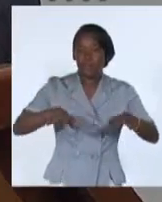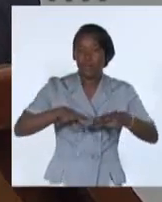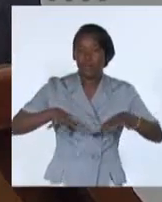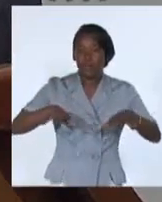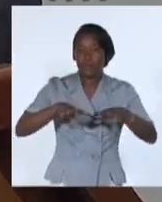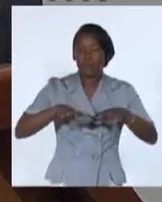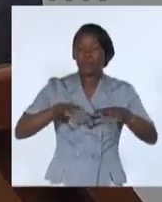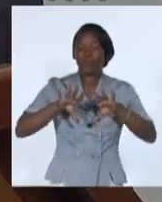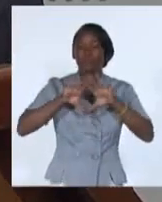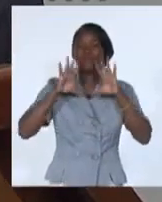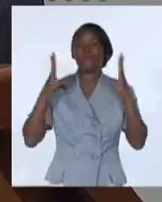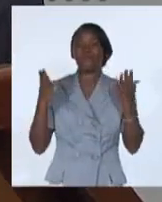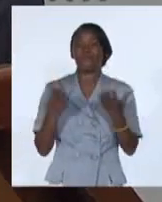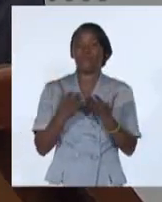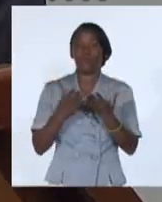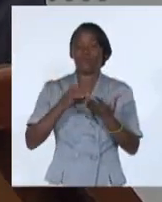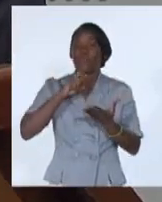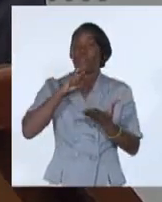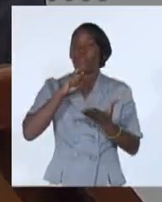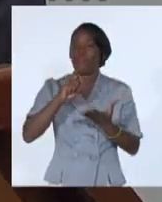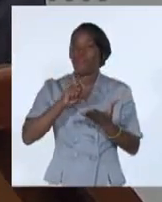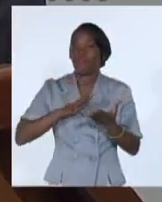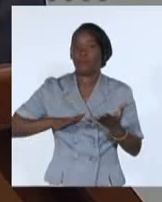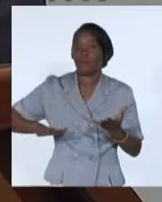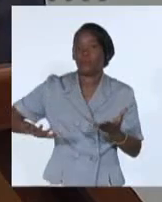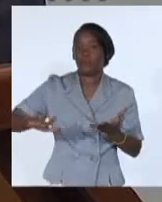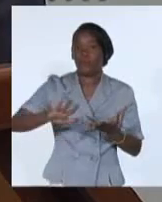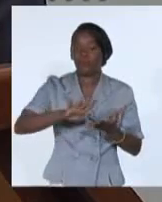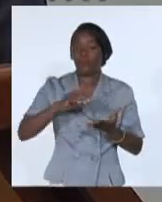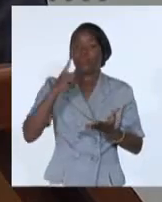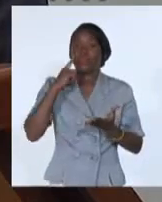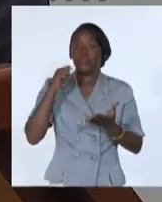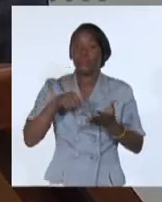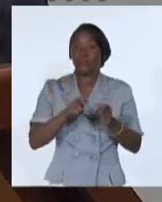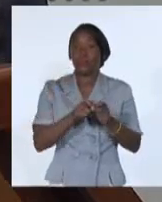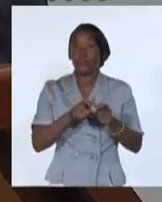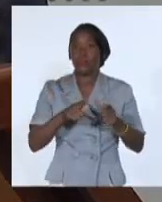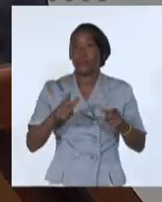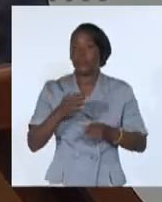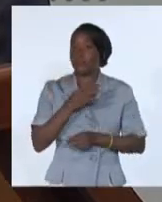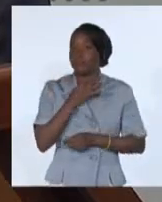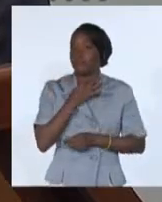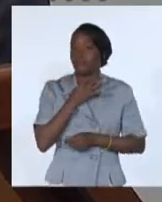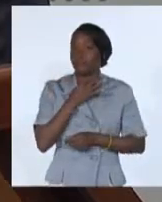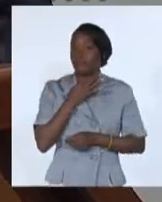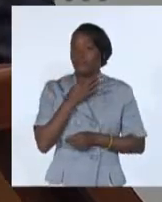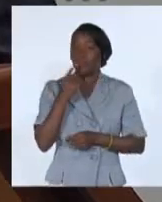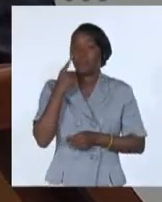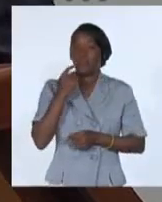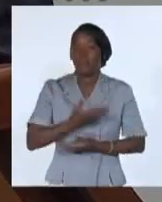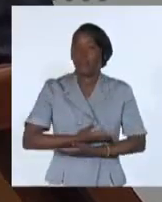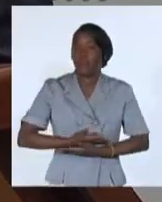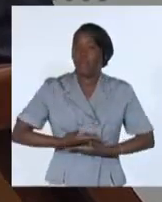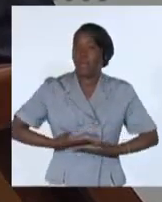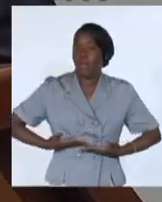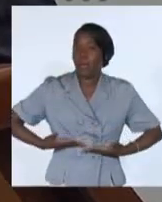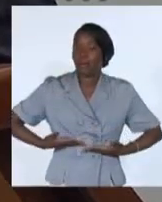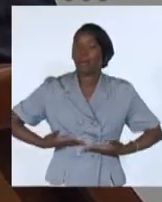crisis mundiales. La pobreza va en aumento y el hambre es cada vez